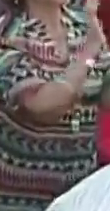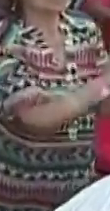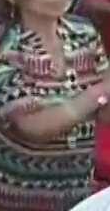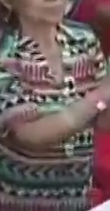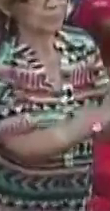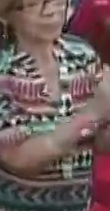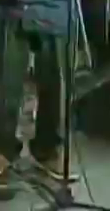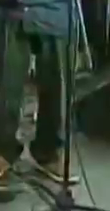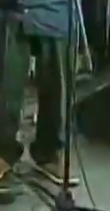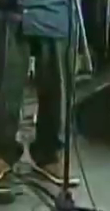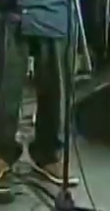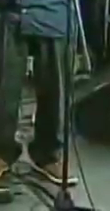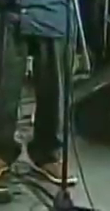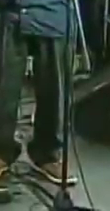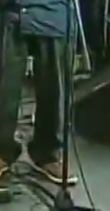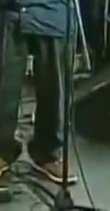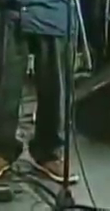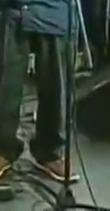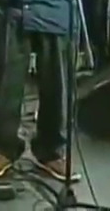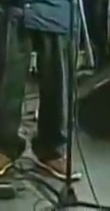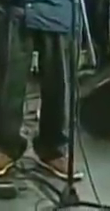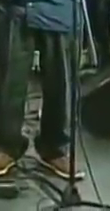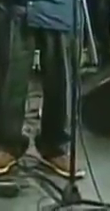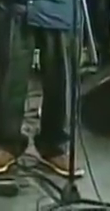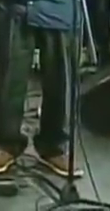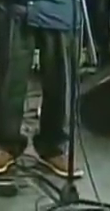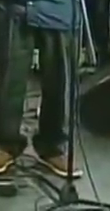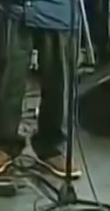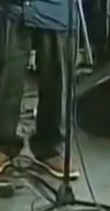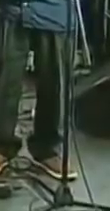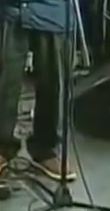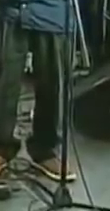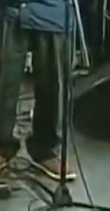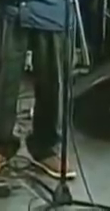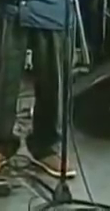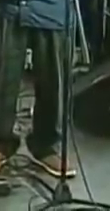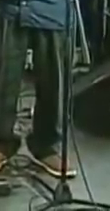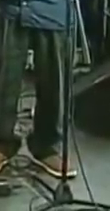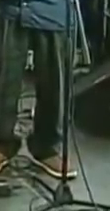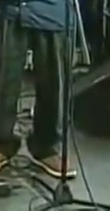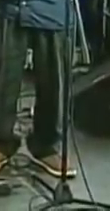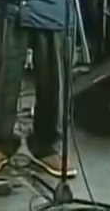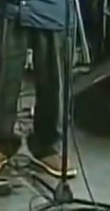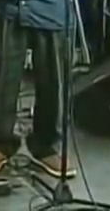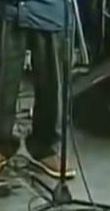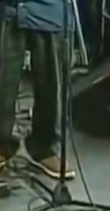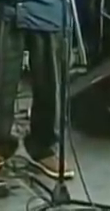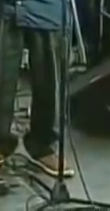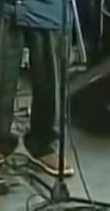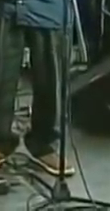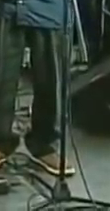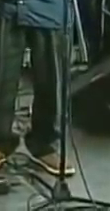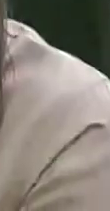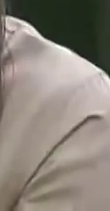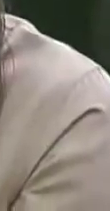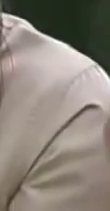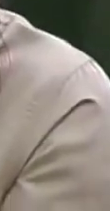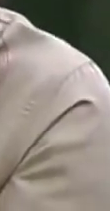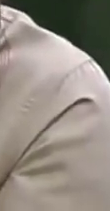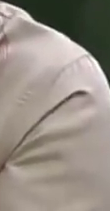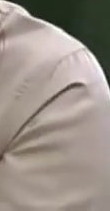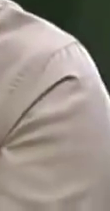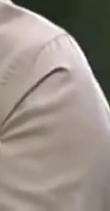sin tristeza y con mucha emoción. Son mi deseo, mis deseos son mi